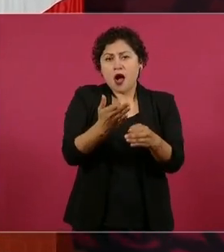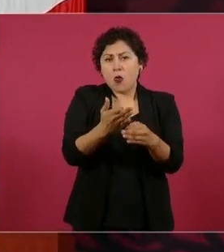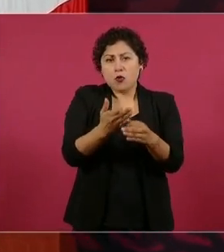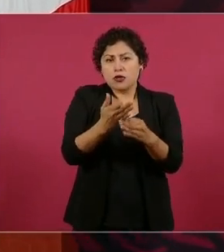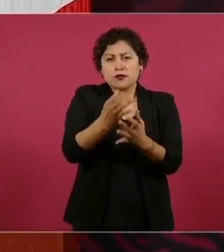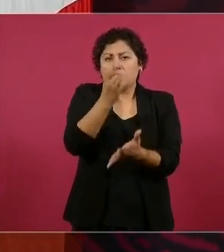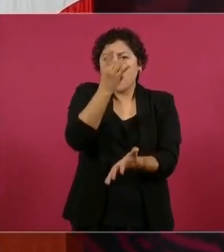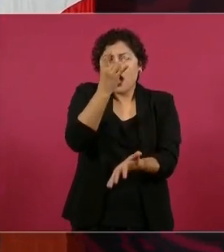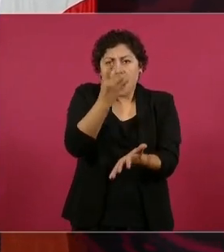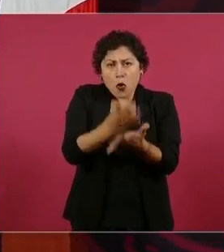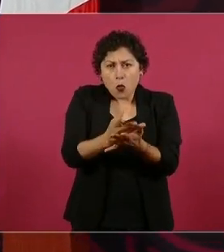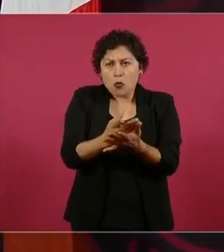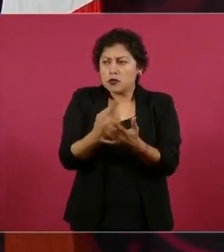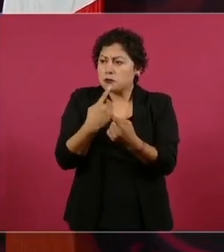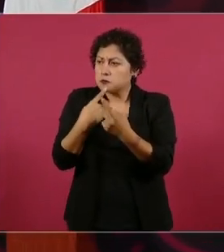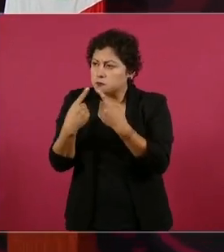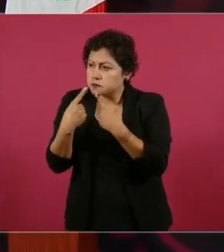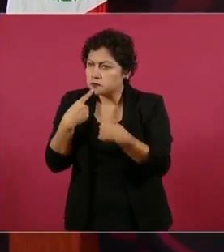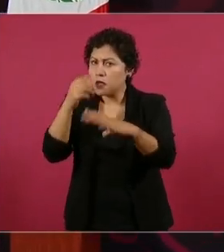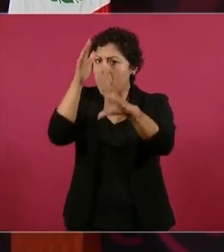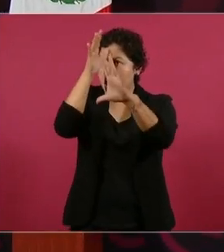poniéndonos de acuerdo en la transición